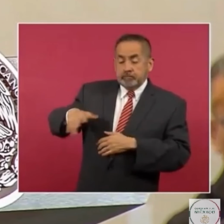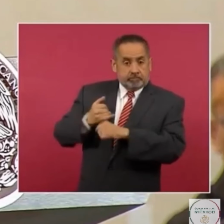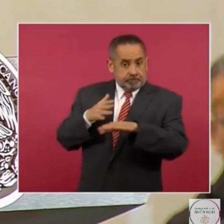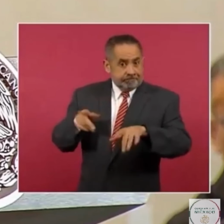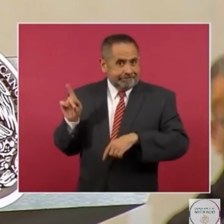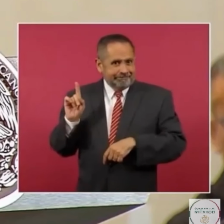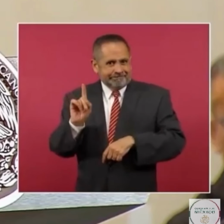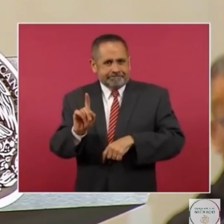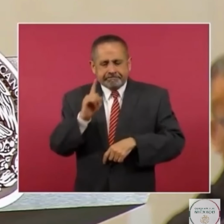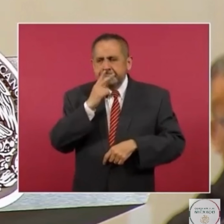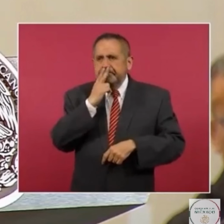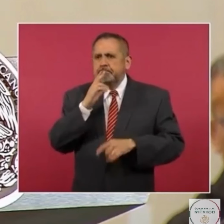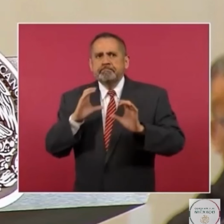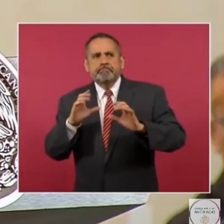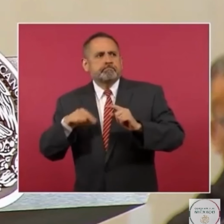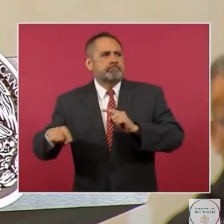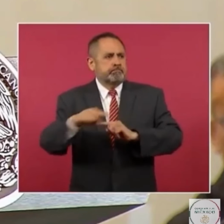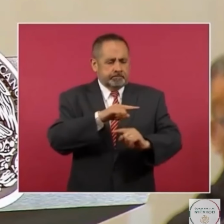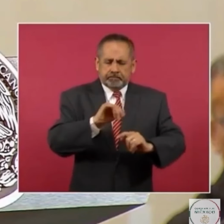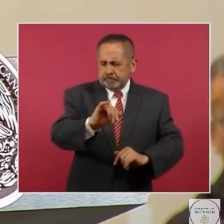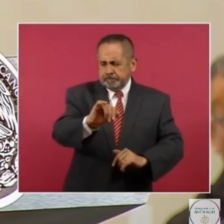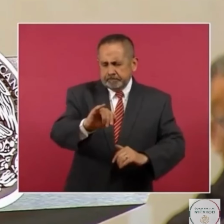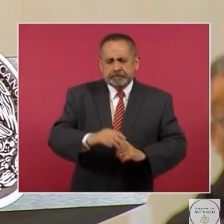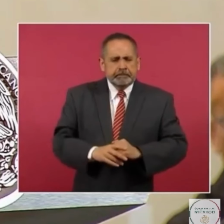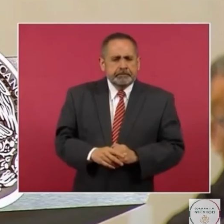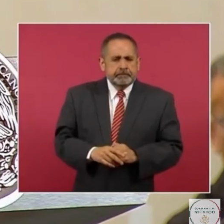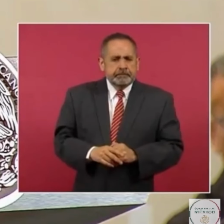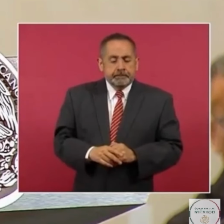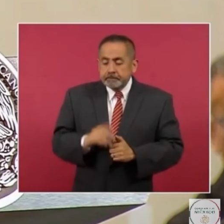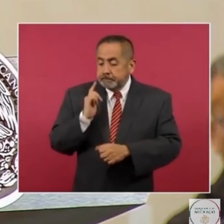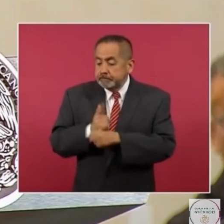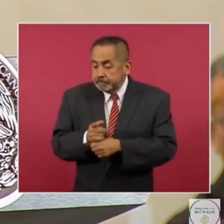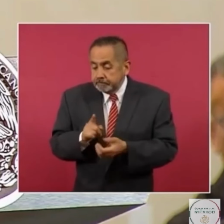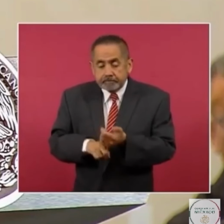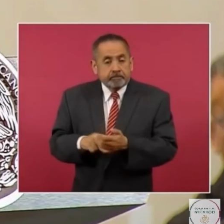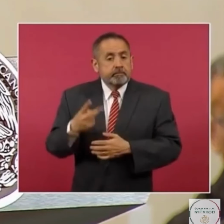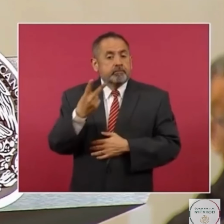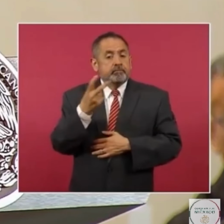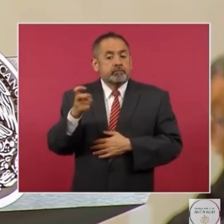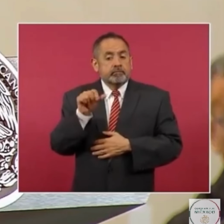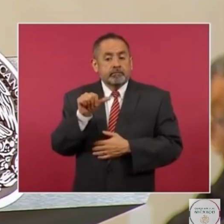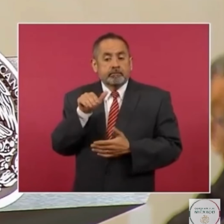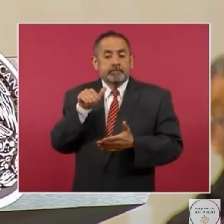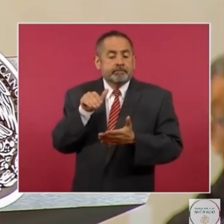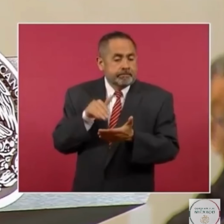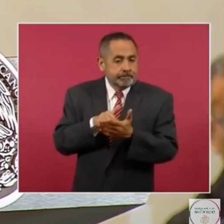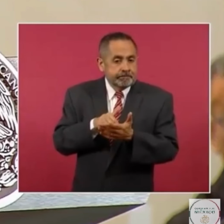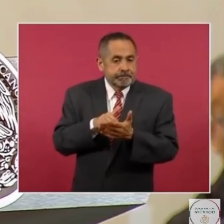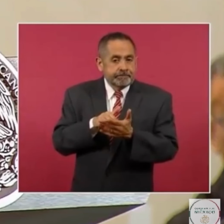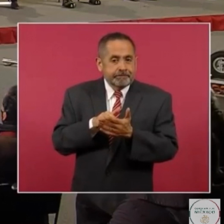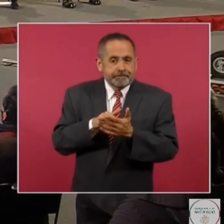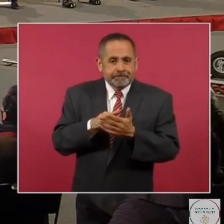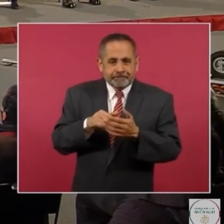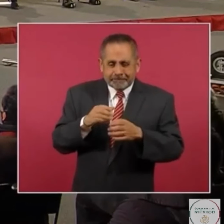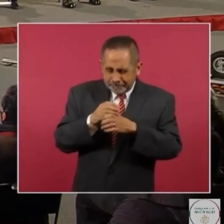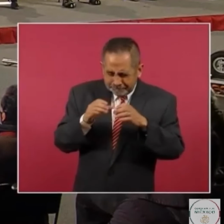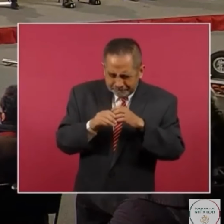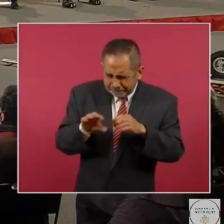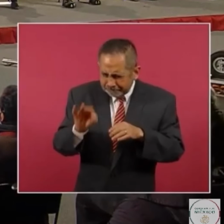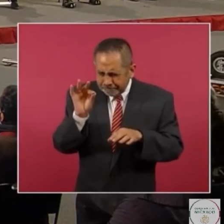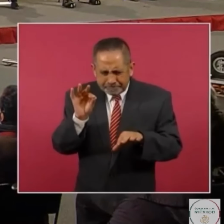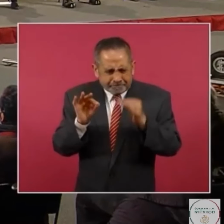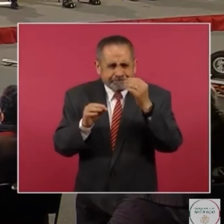informe. Se localizaron más de 216.000 piezas o tiestos